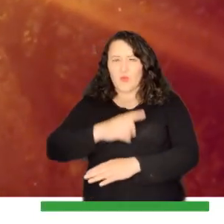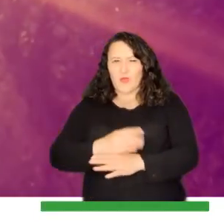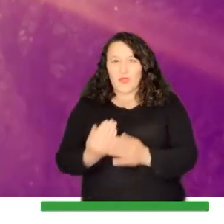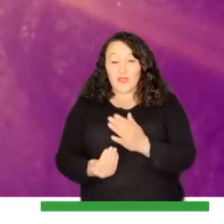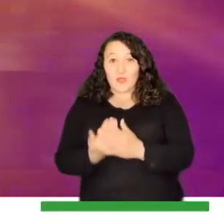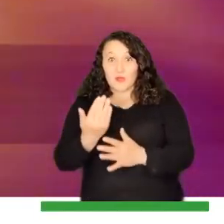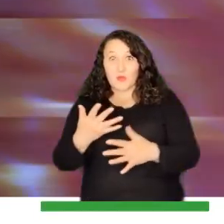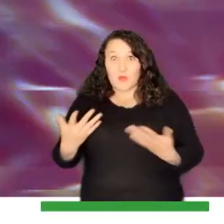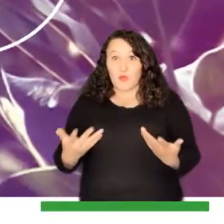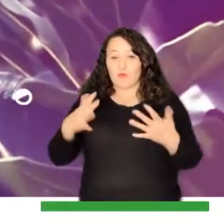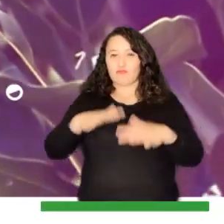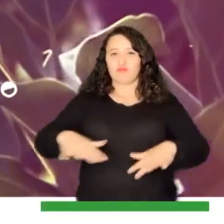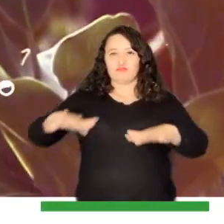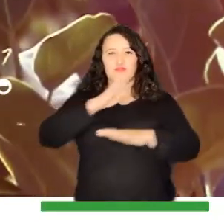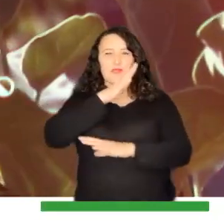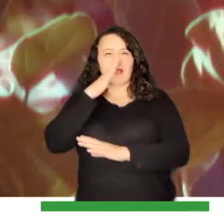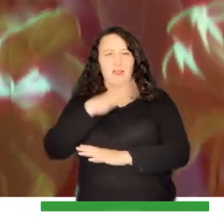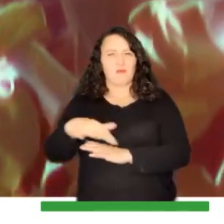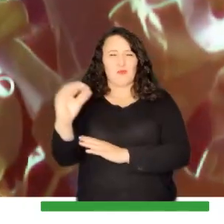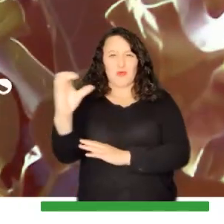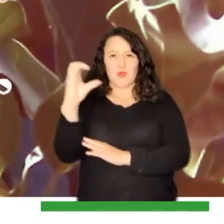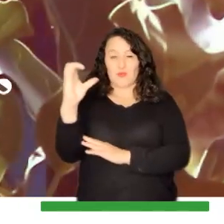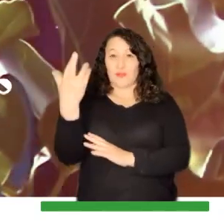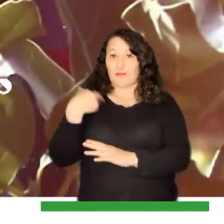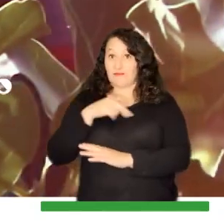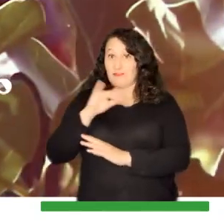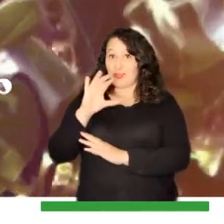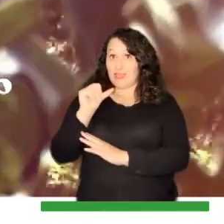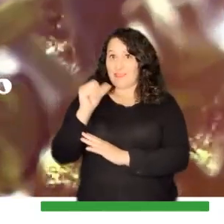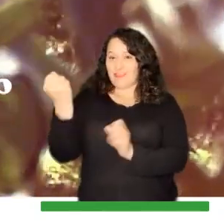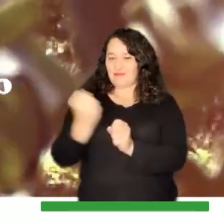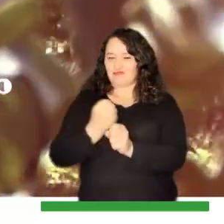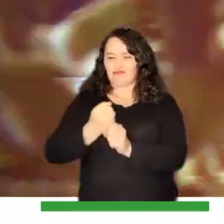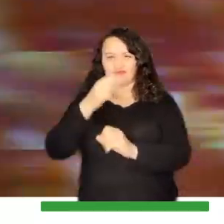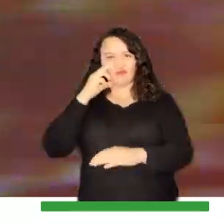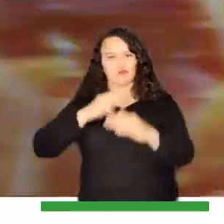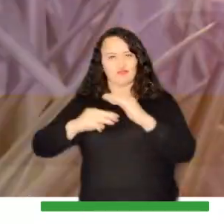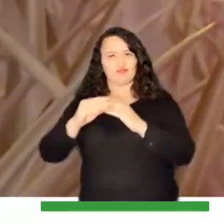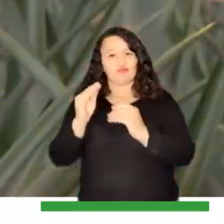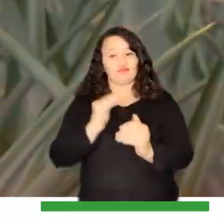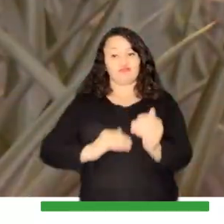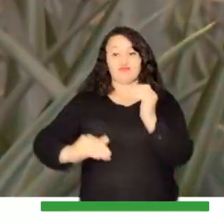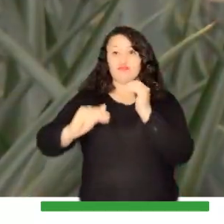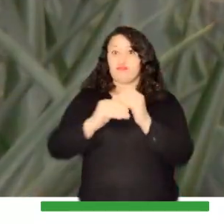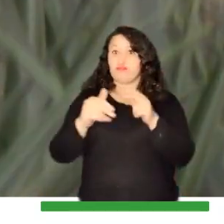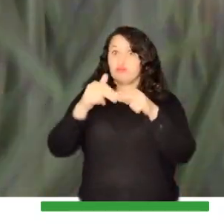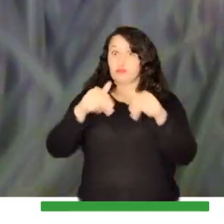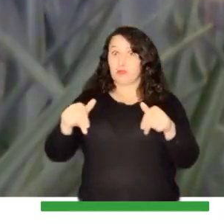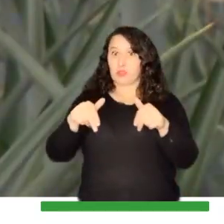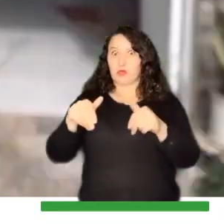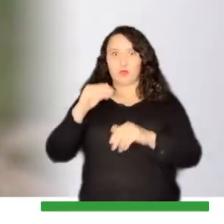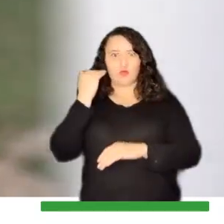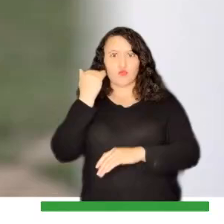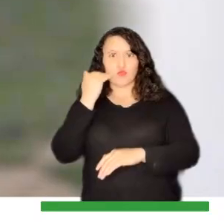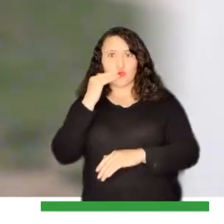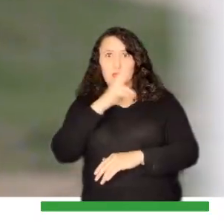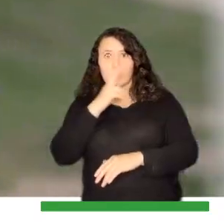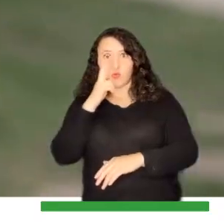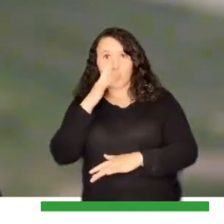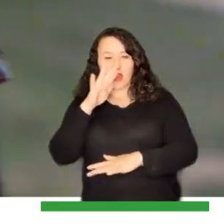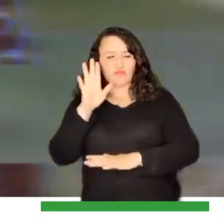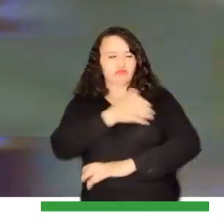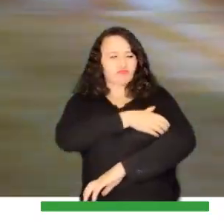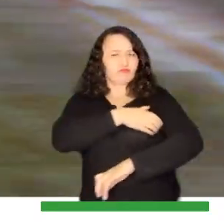Un día más se abre paso en el campo colombiano y en el ICA trabajamos desde nuestra misionalidad para lograr la igualdad de género y empoderar a las